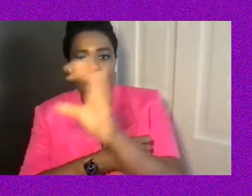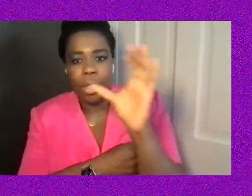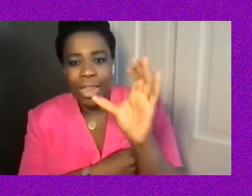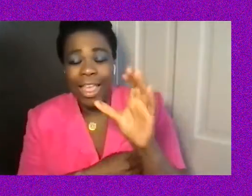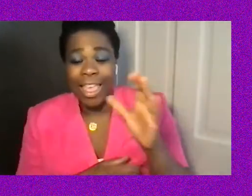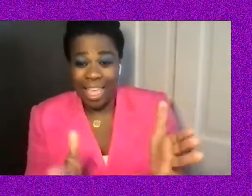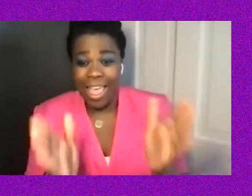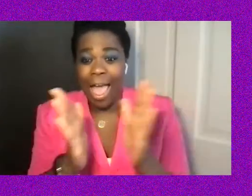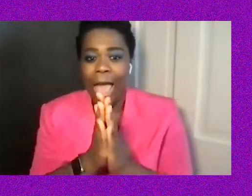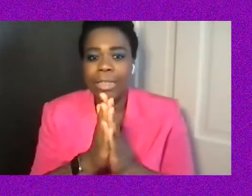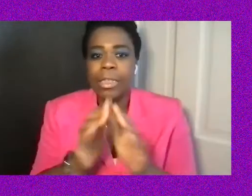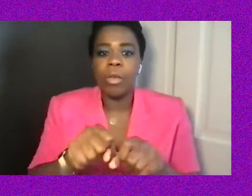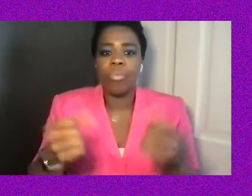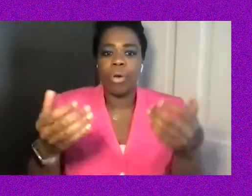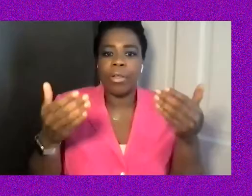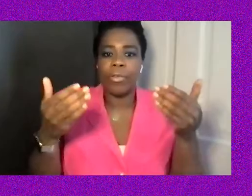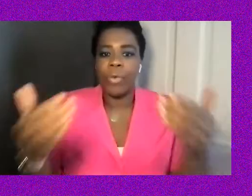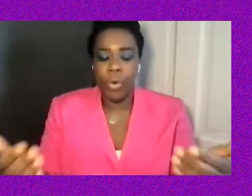hasta